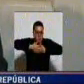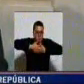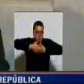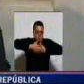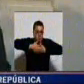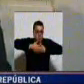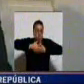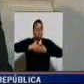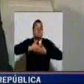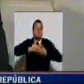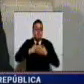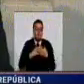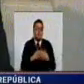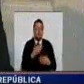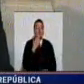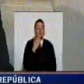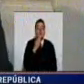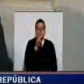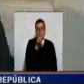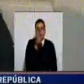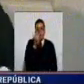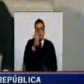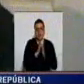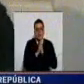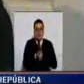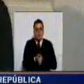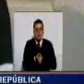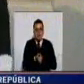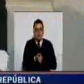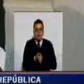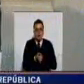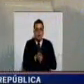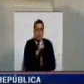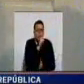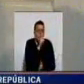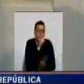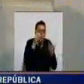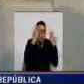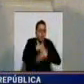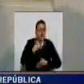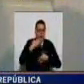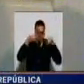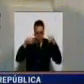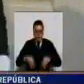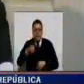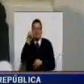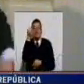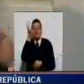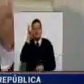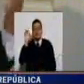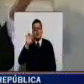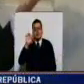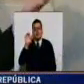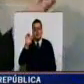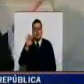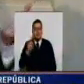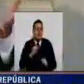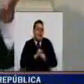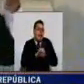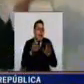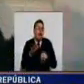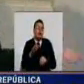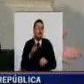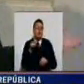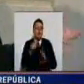La subasta la convocan el 23 de diciembre para que se realice el 13 de enero. ¿Por qué? Pues para aprovechar